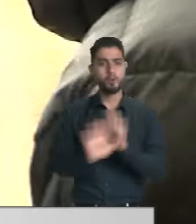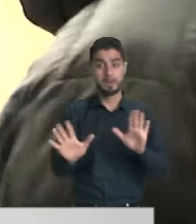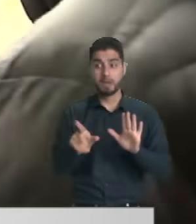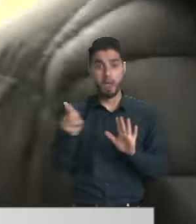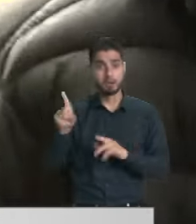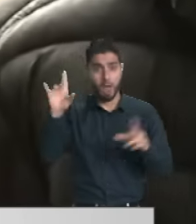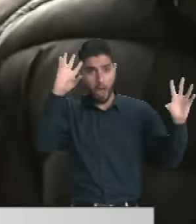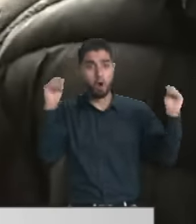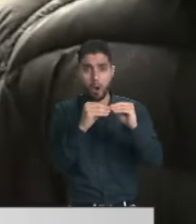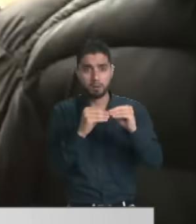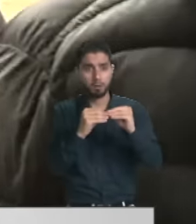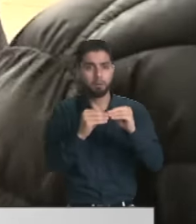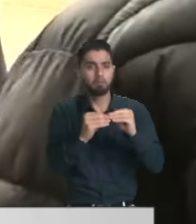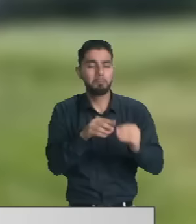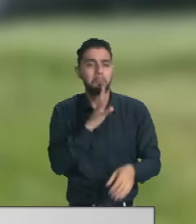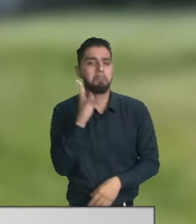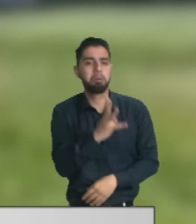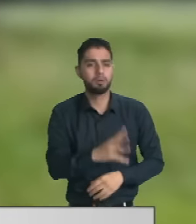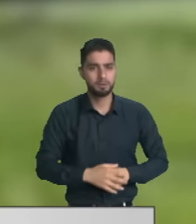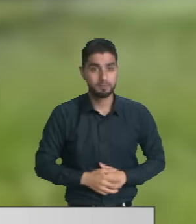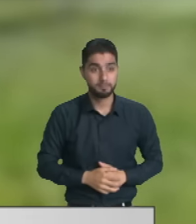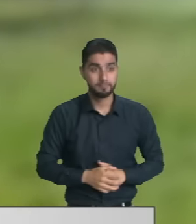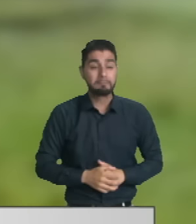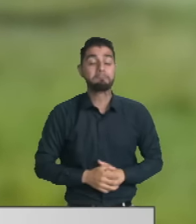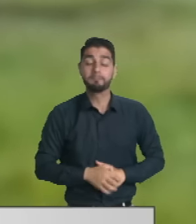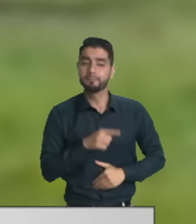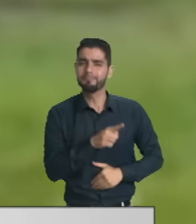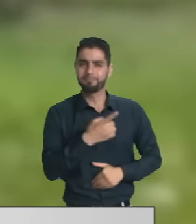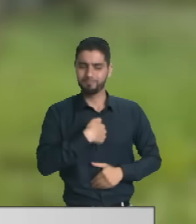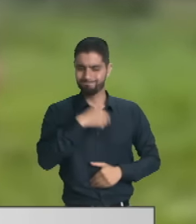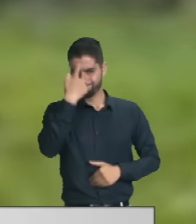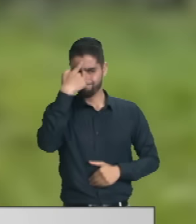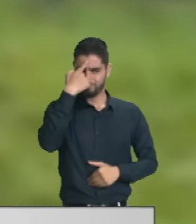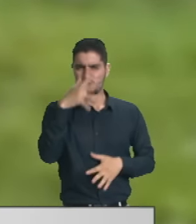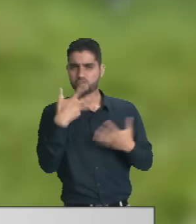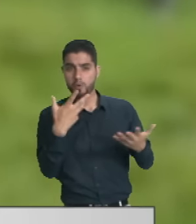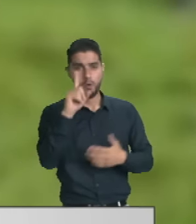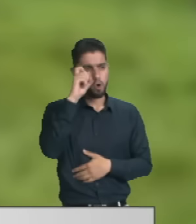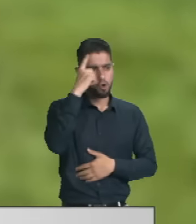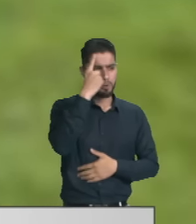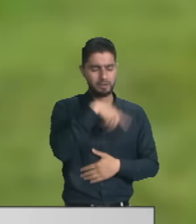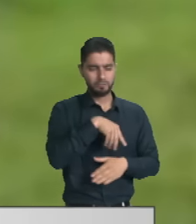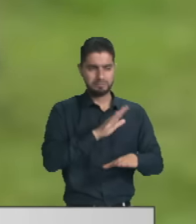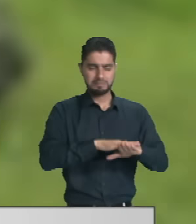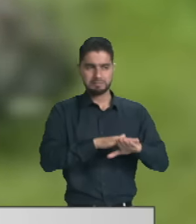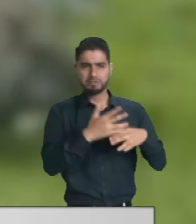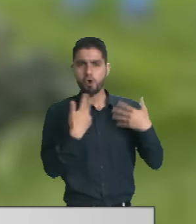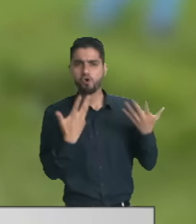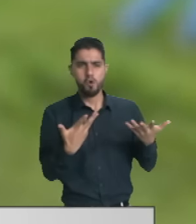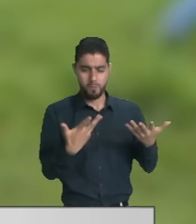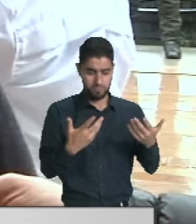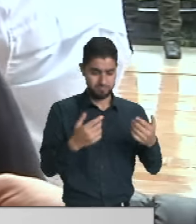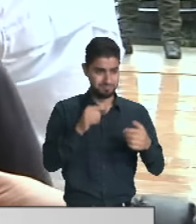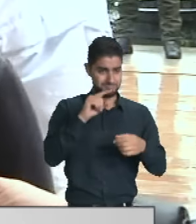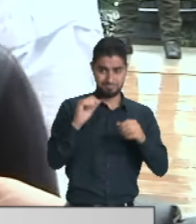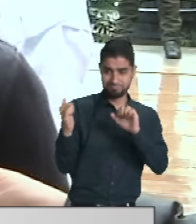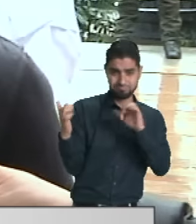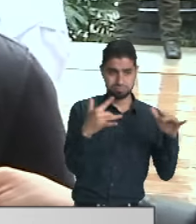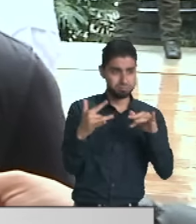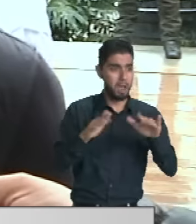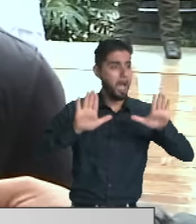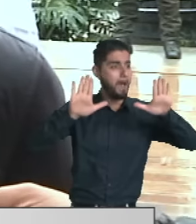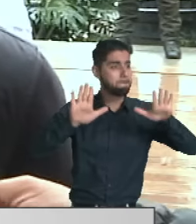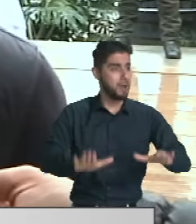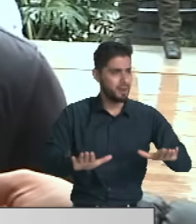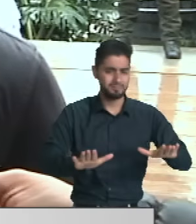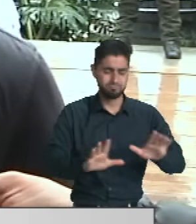Antioquia también se pronunció y ratificó la petición que le hizo al gobierno de ponerle punto final al cese al fuego. Pues es que